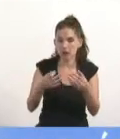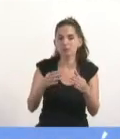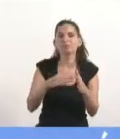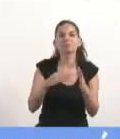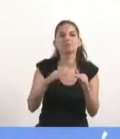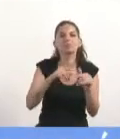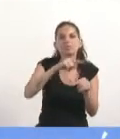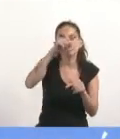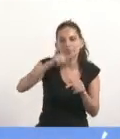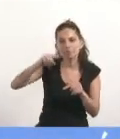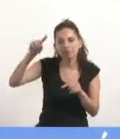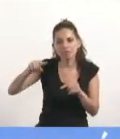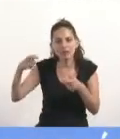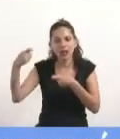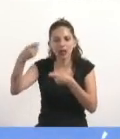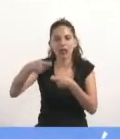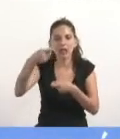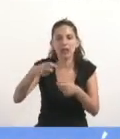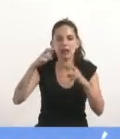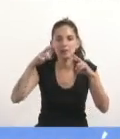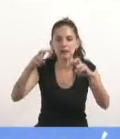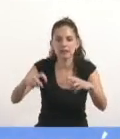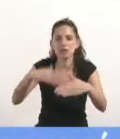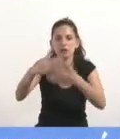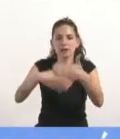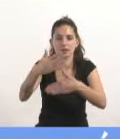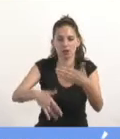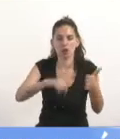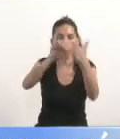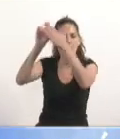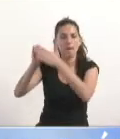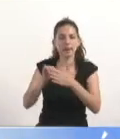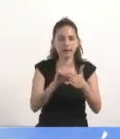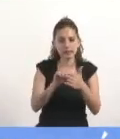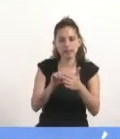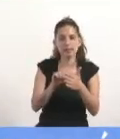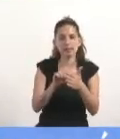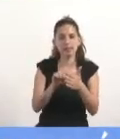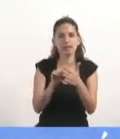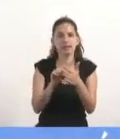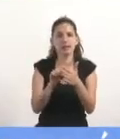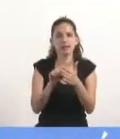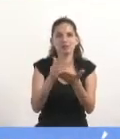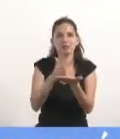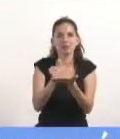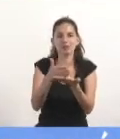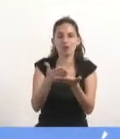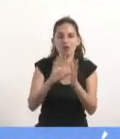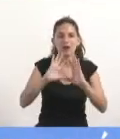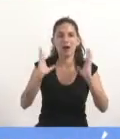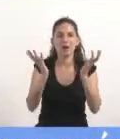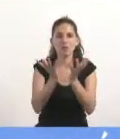de inversión en investigación y desarrollo. Países que están en la frontera mundial